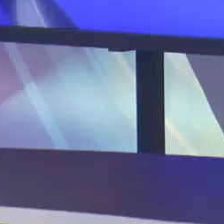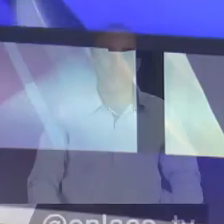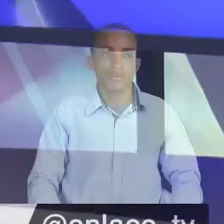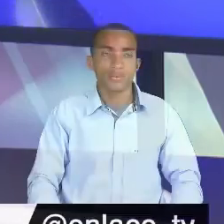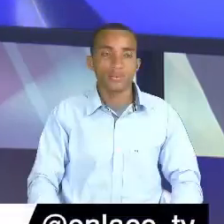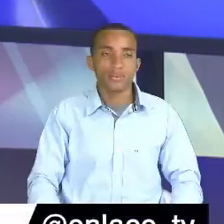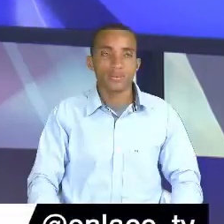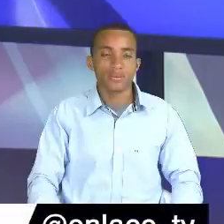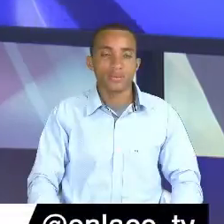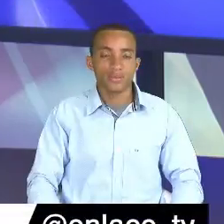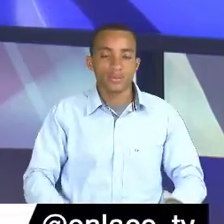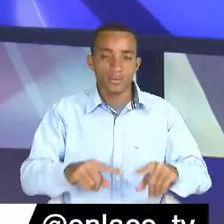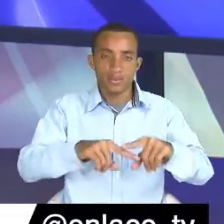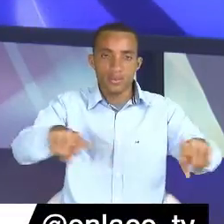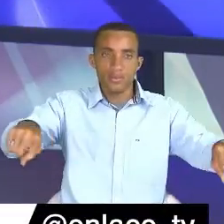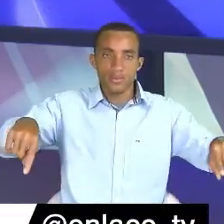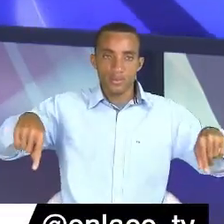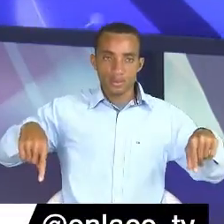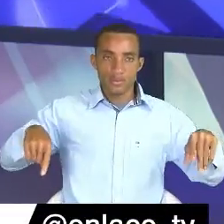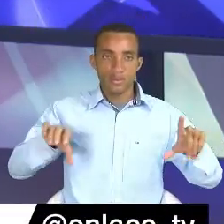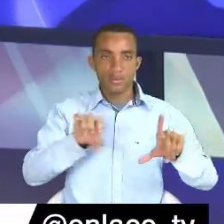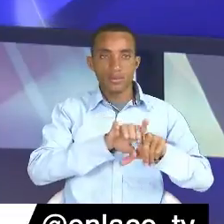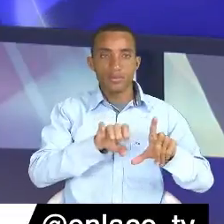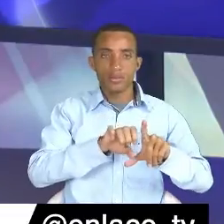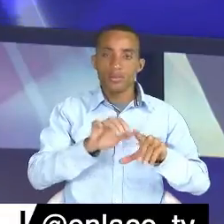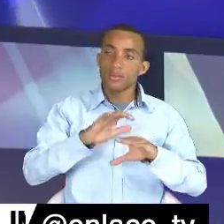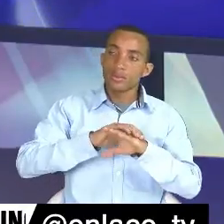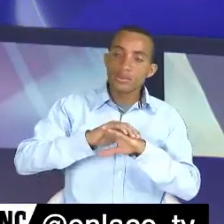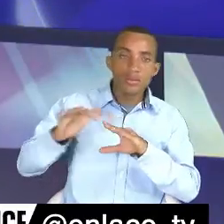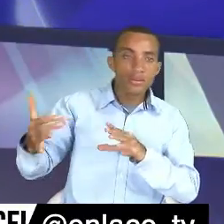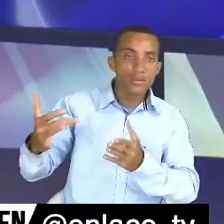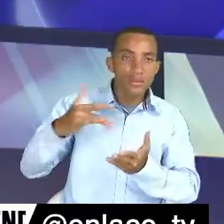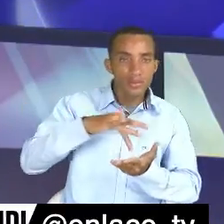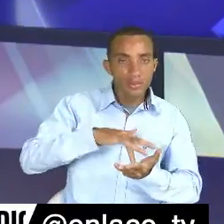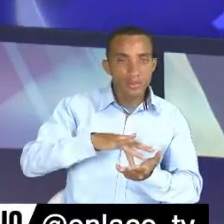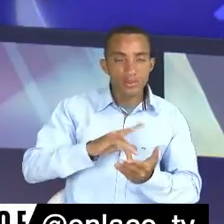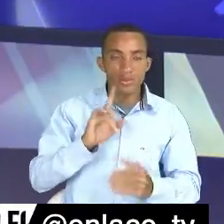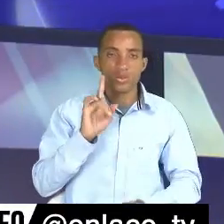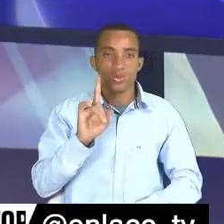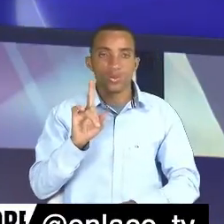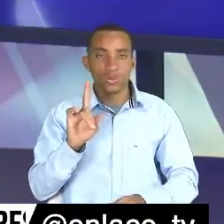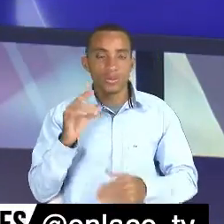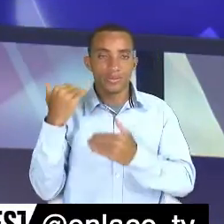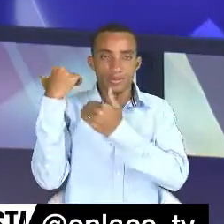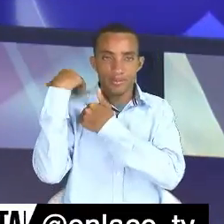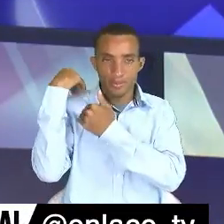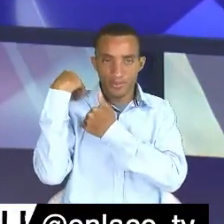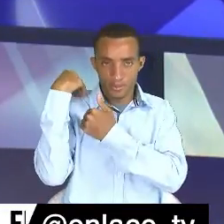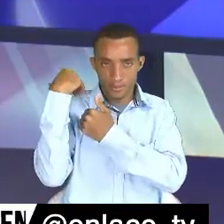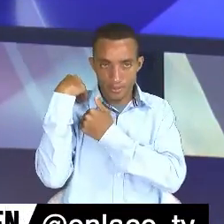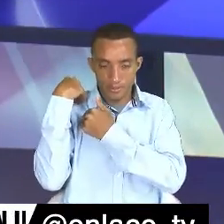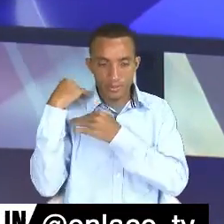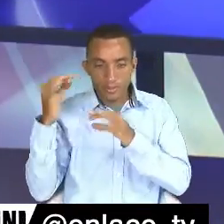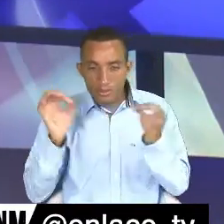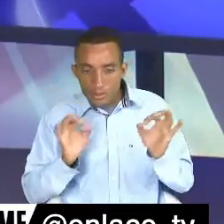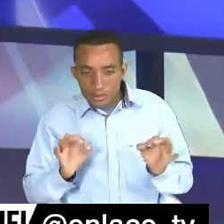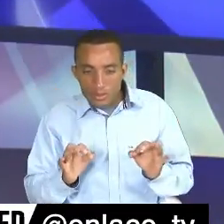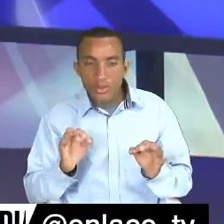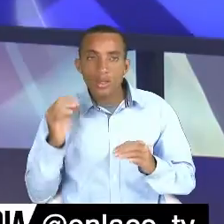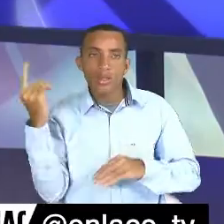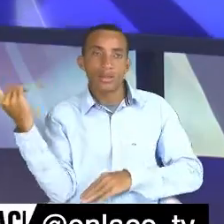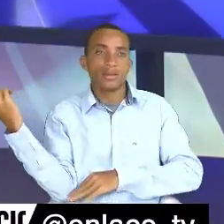En el SEC de Enlace Noticias tenemos una invitada y es una de las organizadoras del Día Mundial de la Poesía en la ciudad, pues